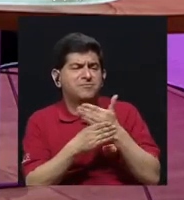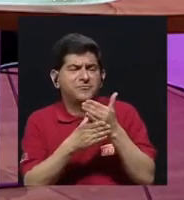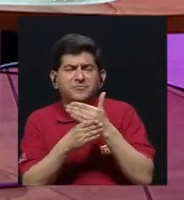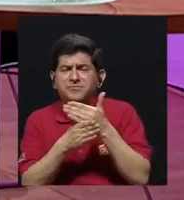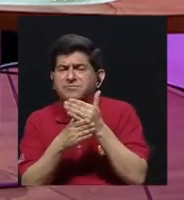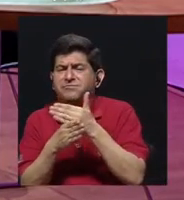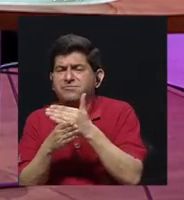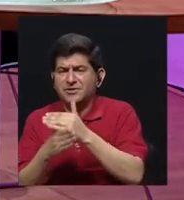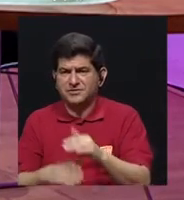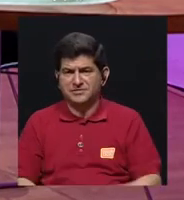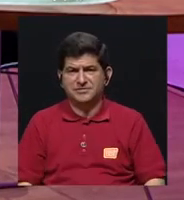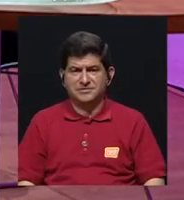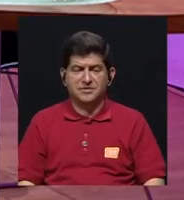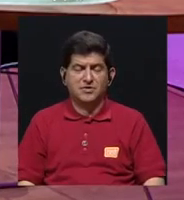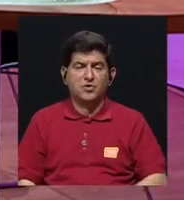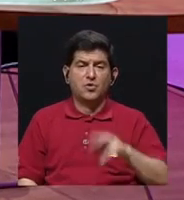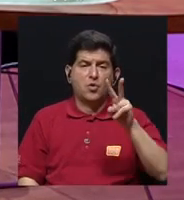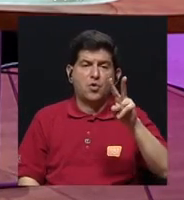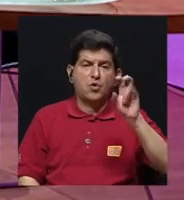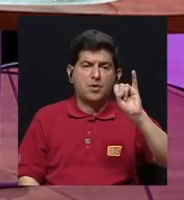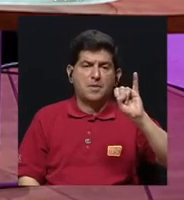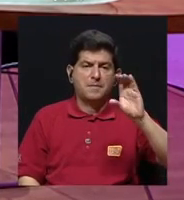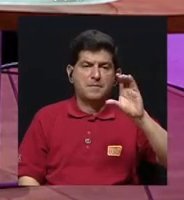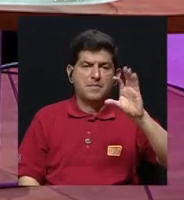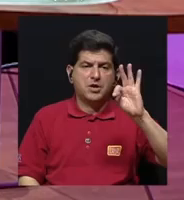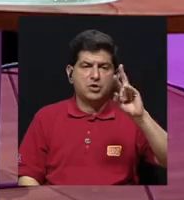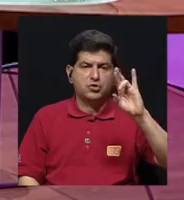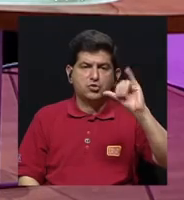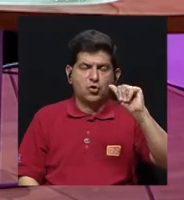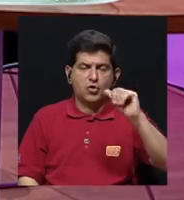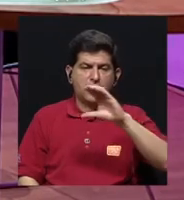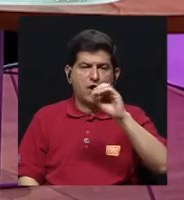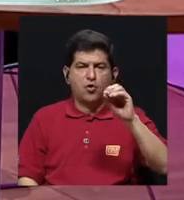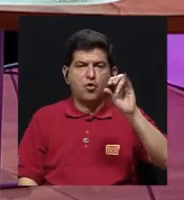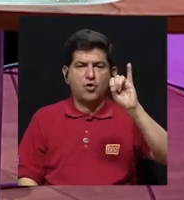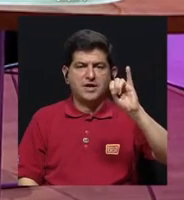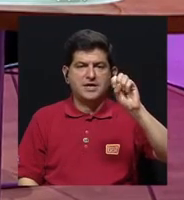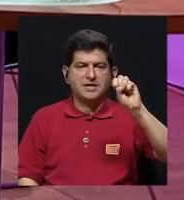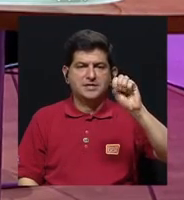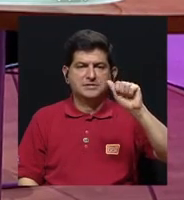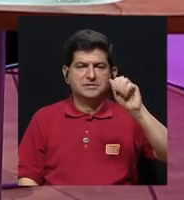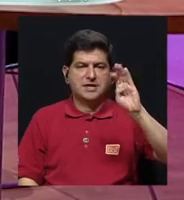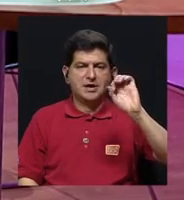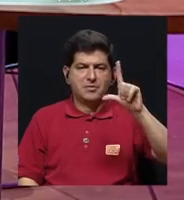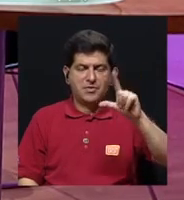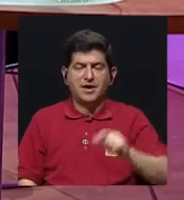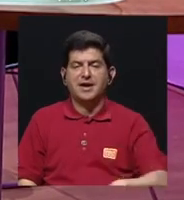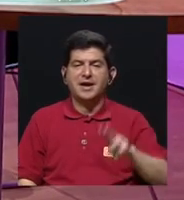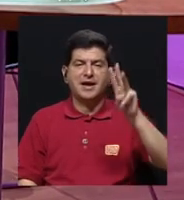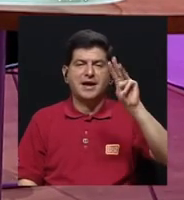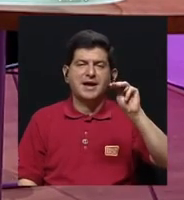con Victoria, con Isabel, con Mari, que iba a estar hoy con nosotros en el programa